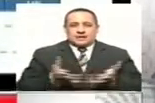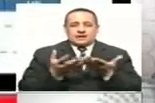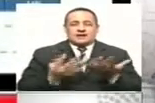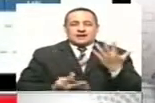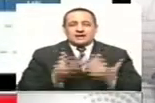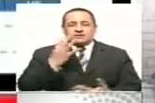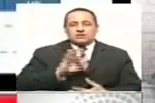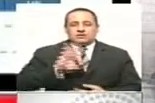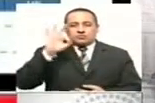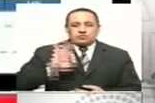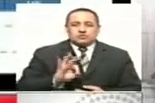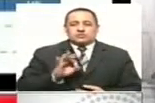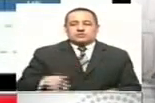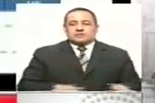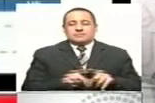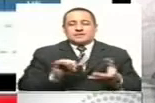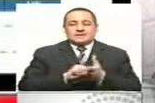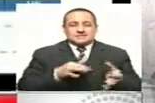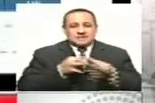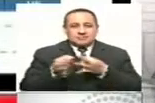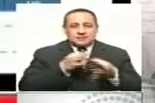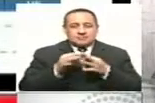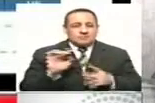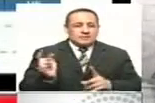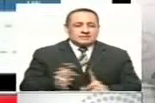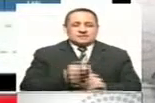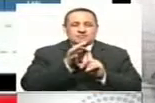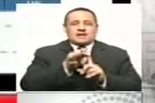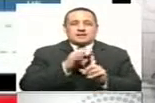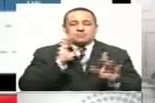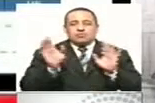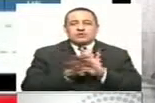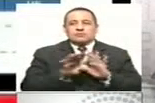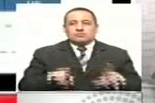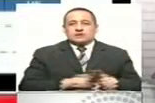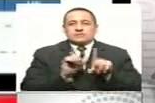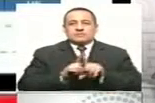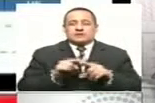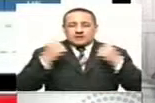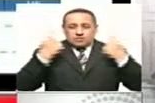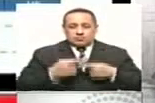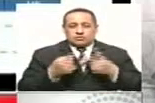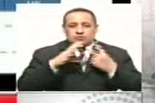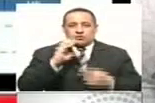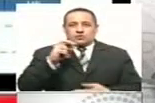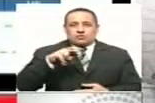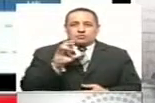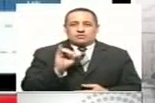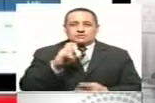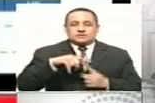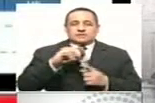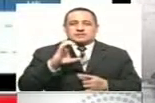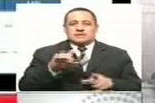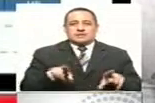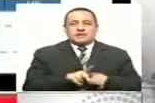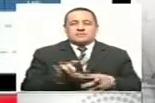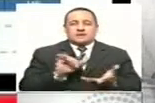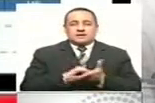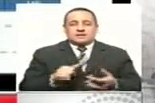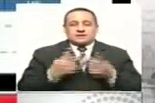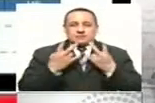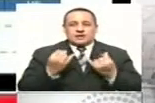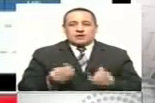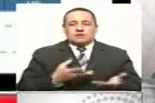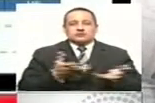14%. Y esto se explica principalmente porque el pliego Concitec, especialmente, que es para